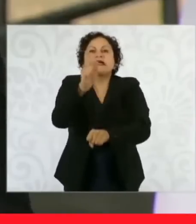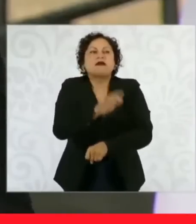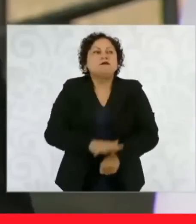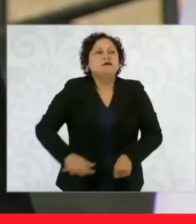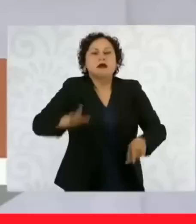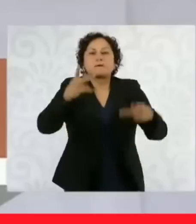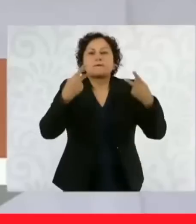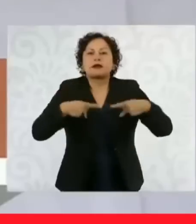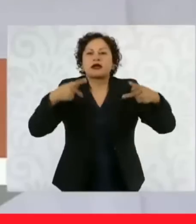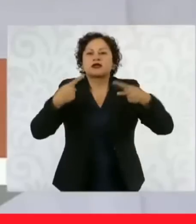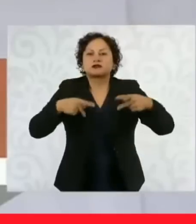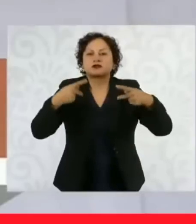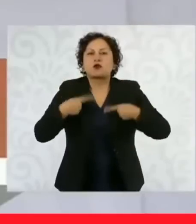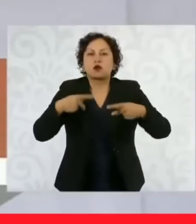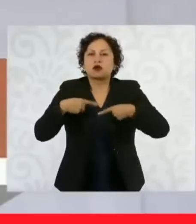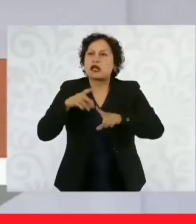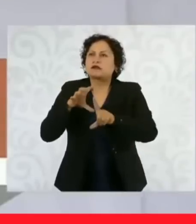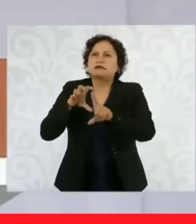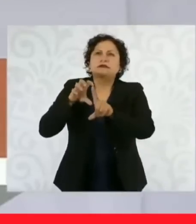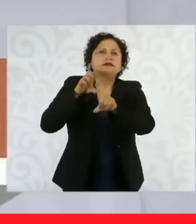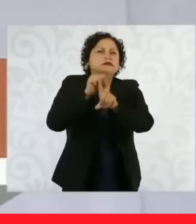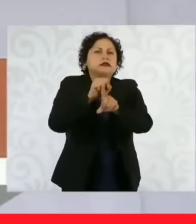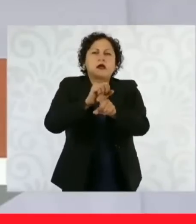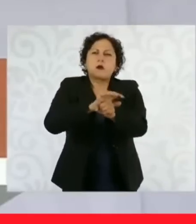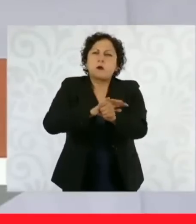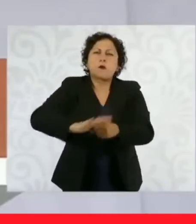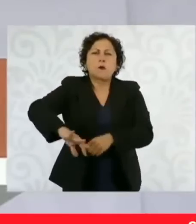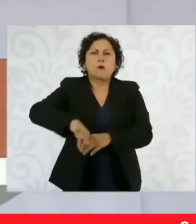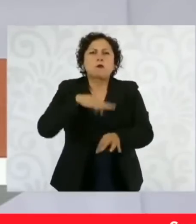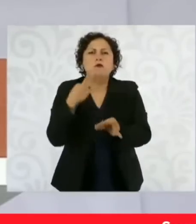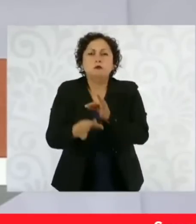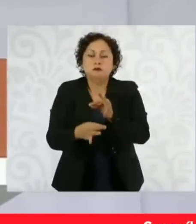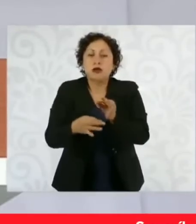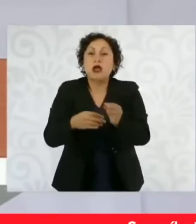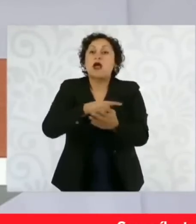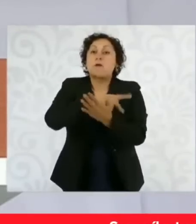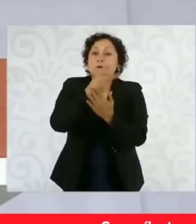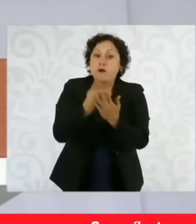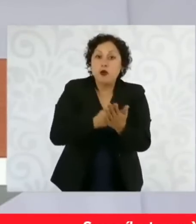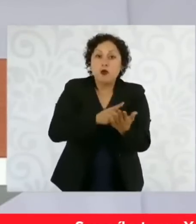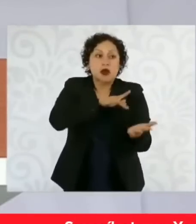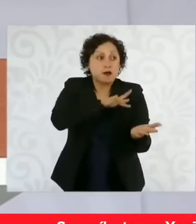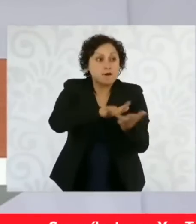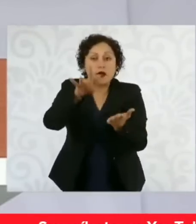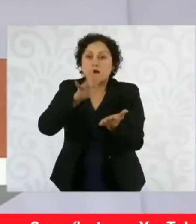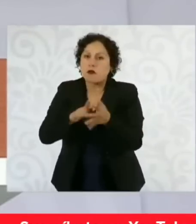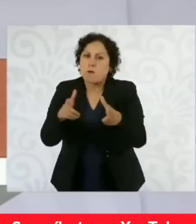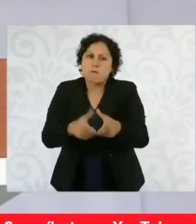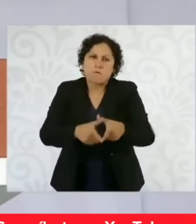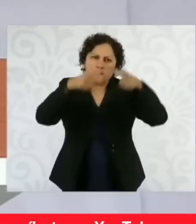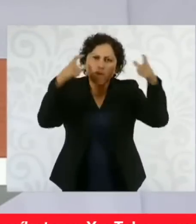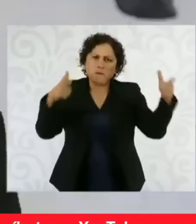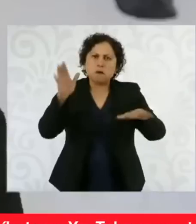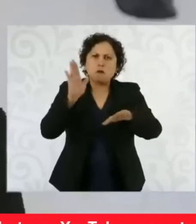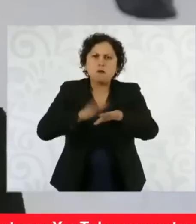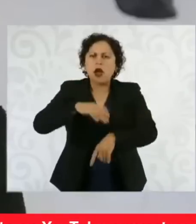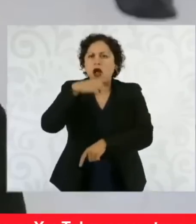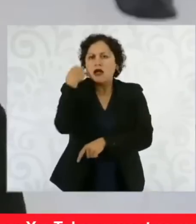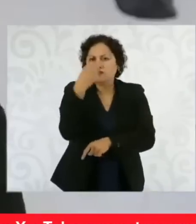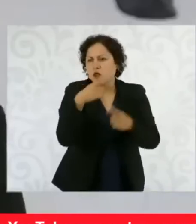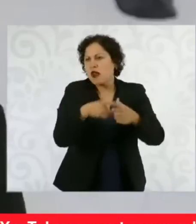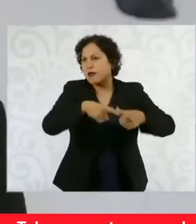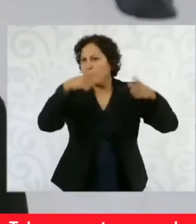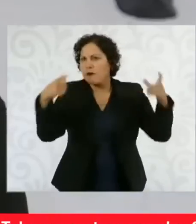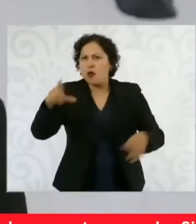pueblo. Continúan y se amplían los programas del bienestar, las escuelas, las universidades, el sistema de